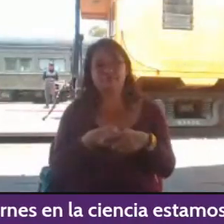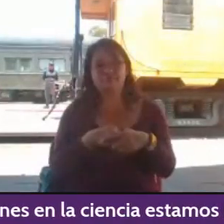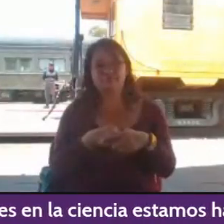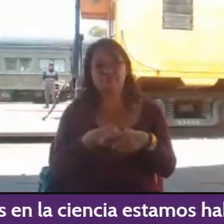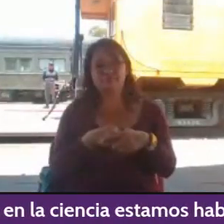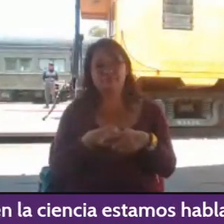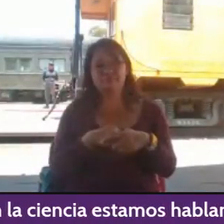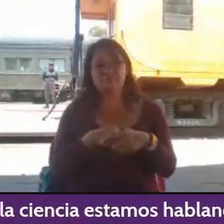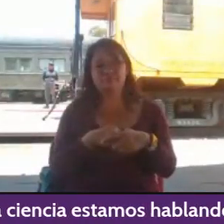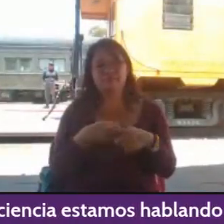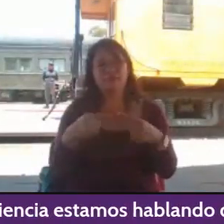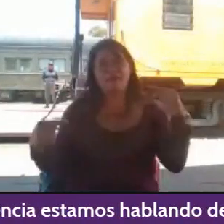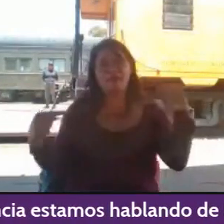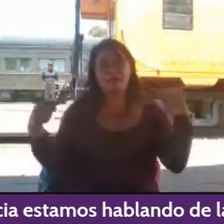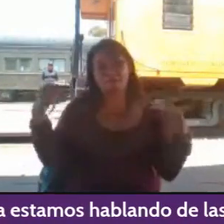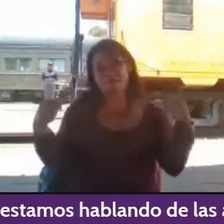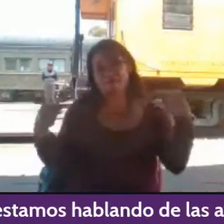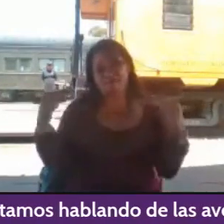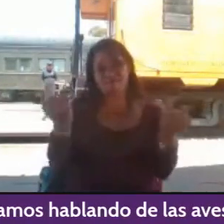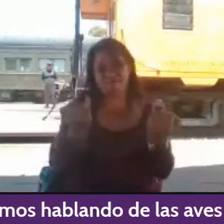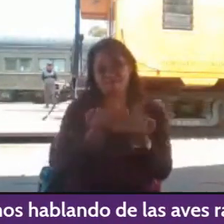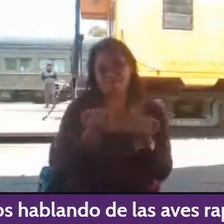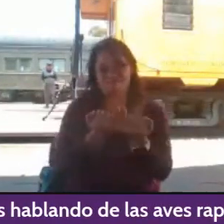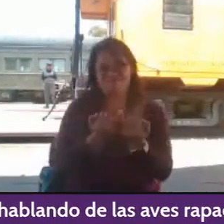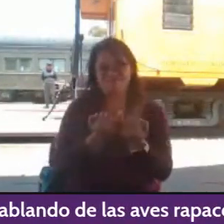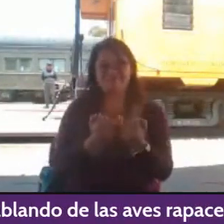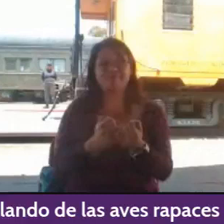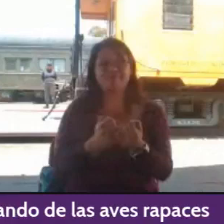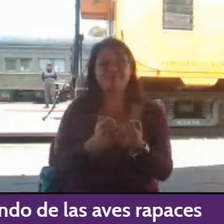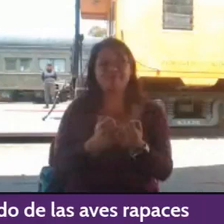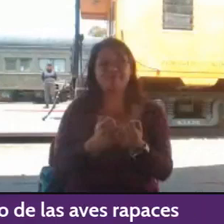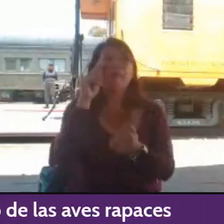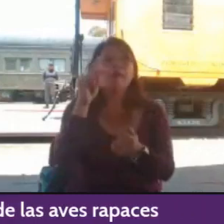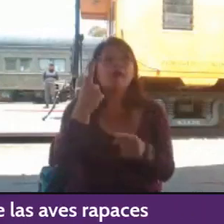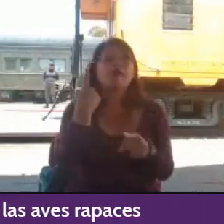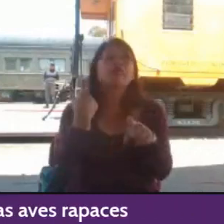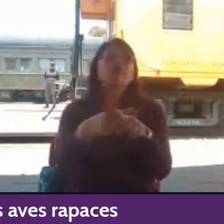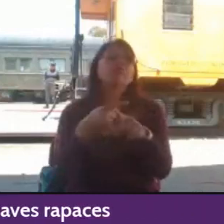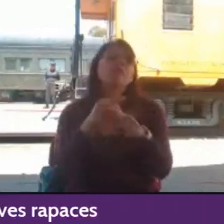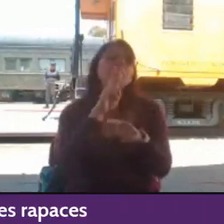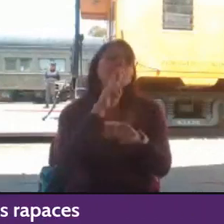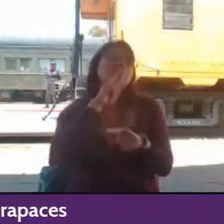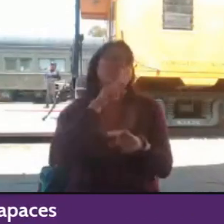¿La que sigue? Eso. La vista. ¿Quién cree que tiene mejor vista?